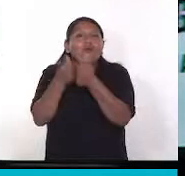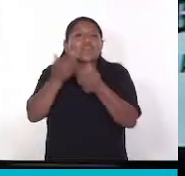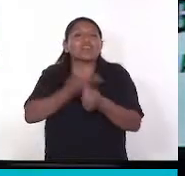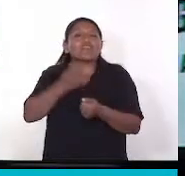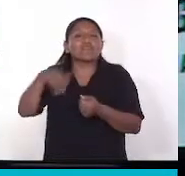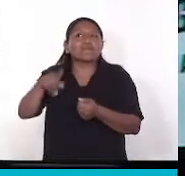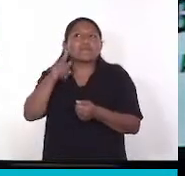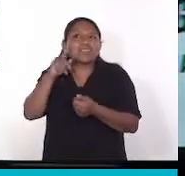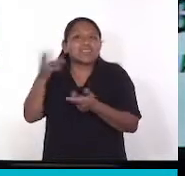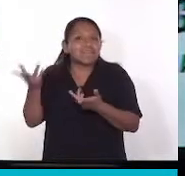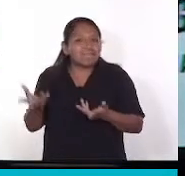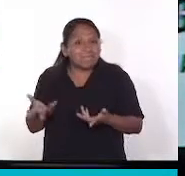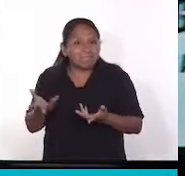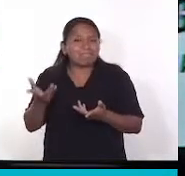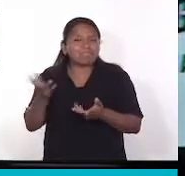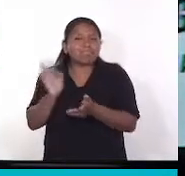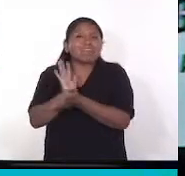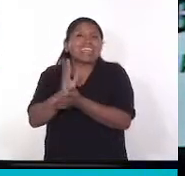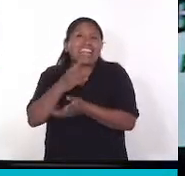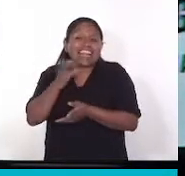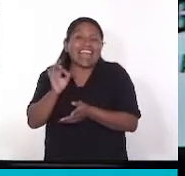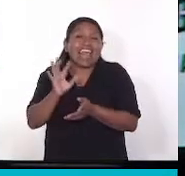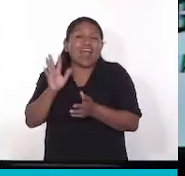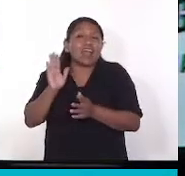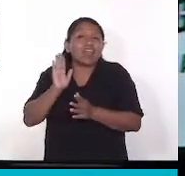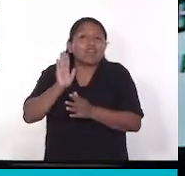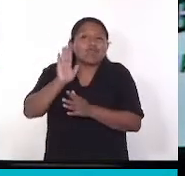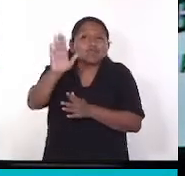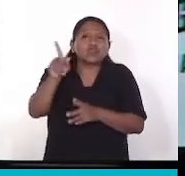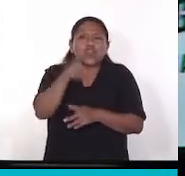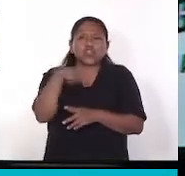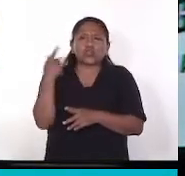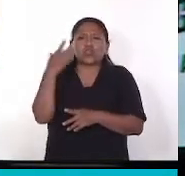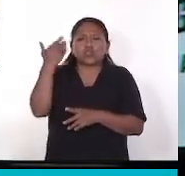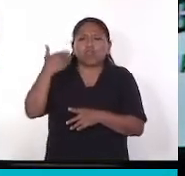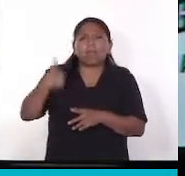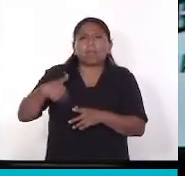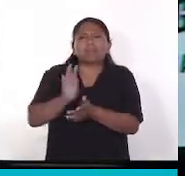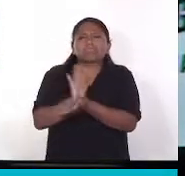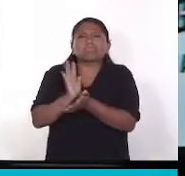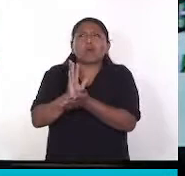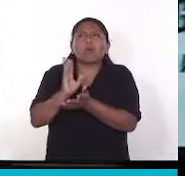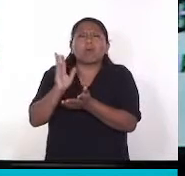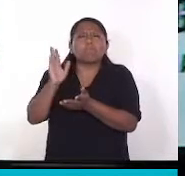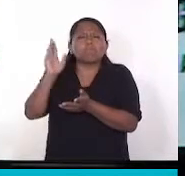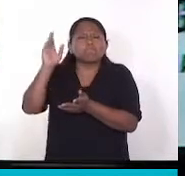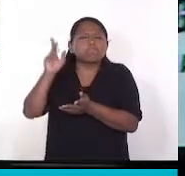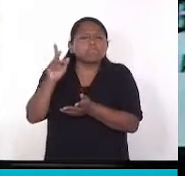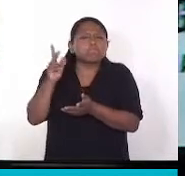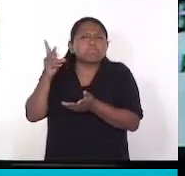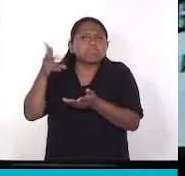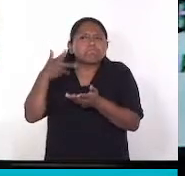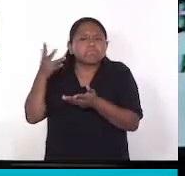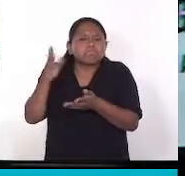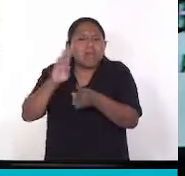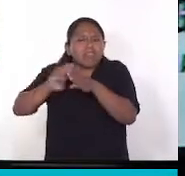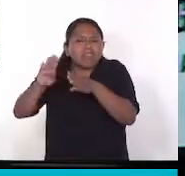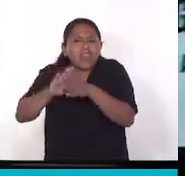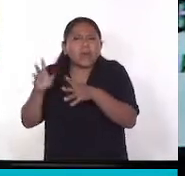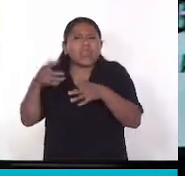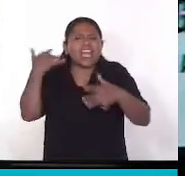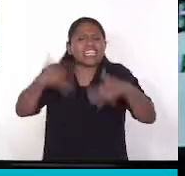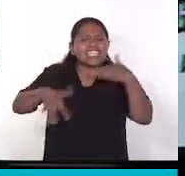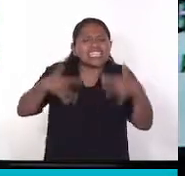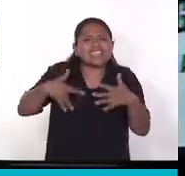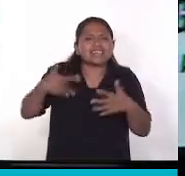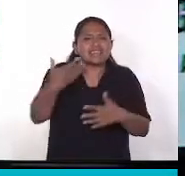Monetario Internacional, que está hipotecando el futuro de nuestro país y que tiene en una crisis política al gobierno nacional,